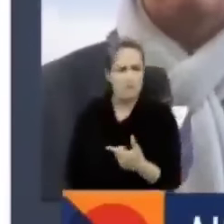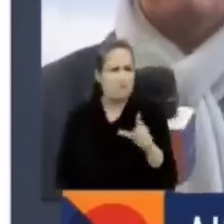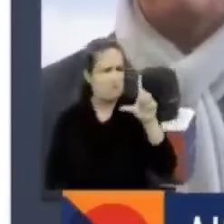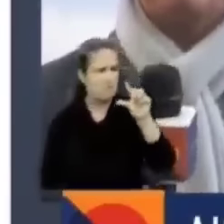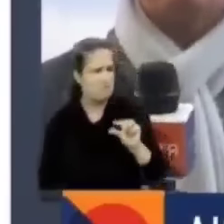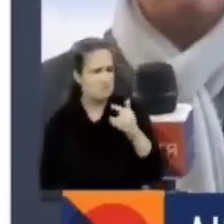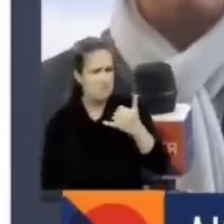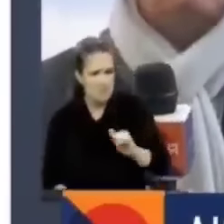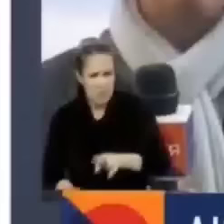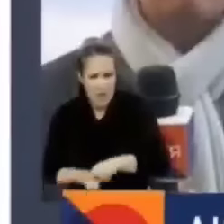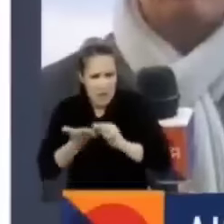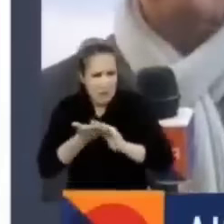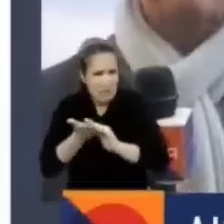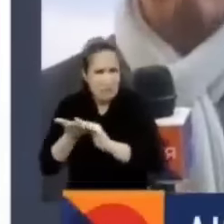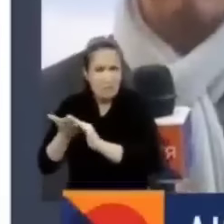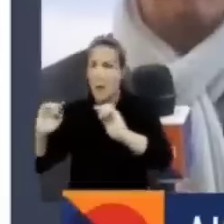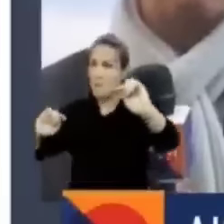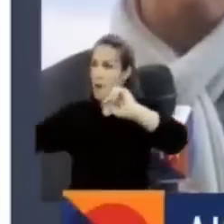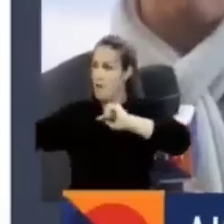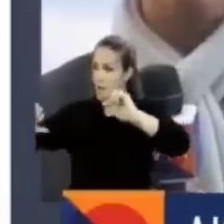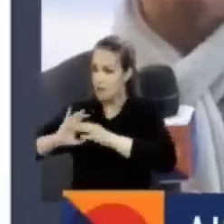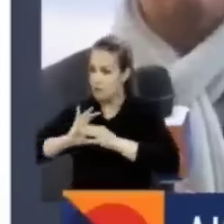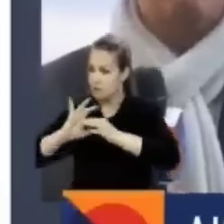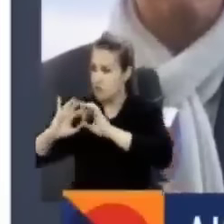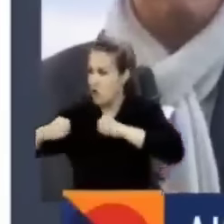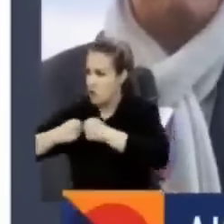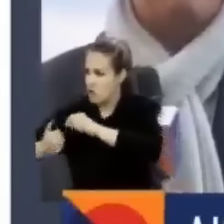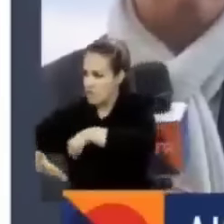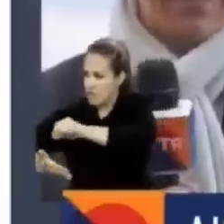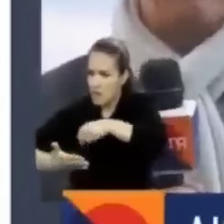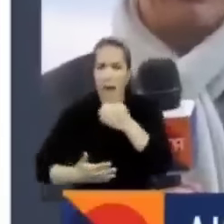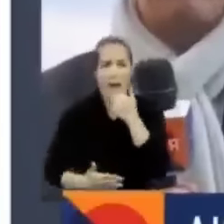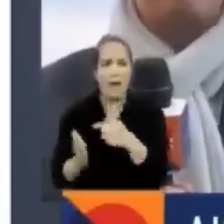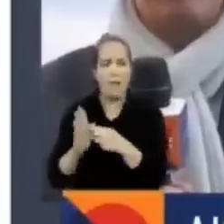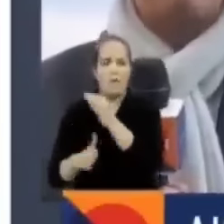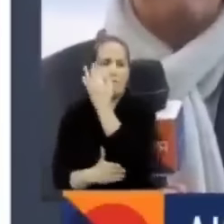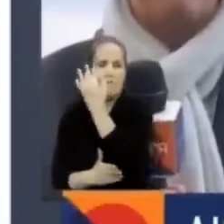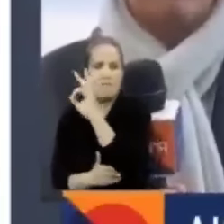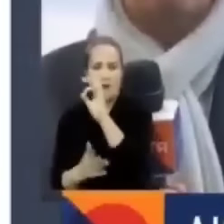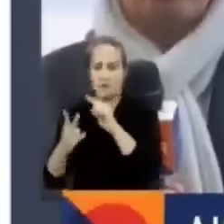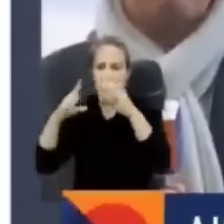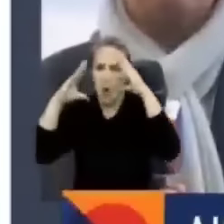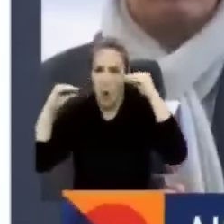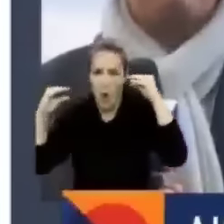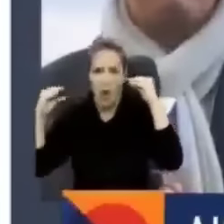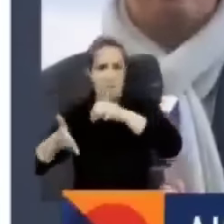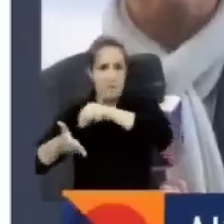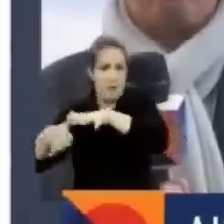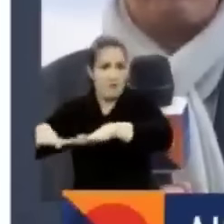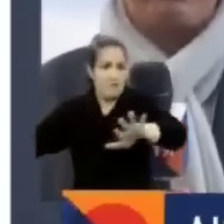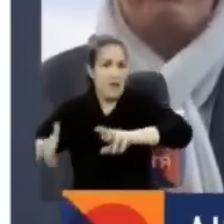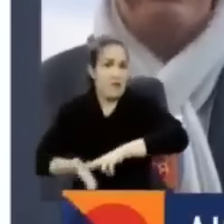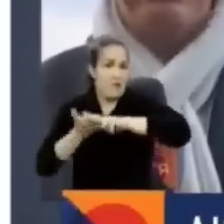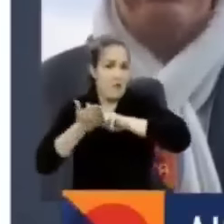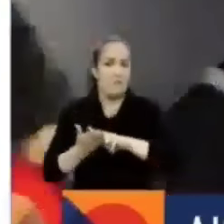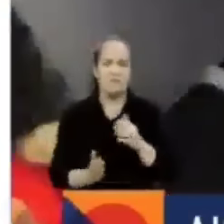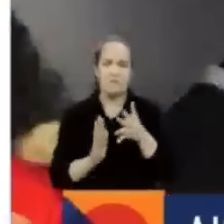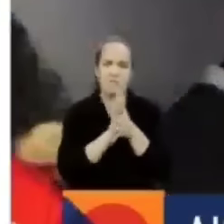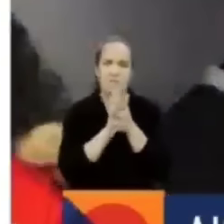está recuperada con las inversiones que se han firmado con países como Francia y Holanda. Escuchamos al ministro